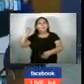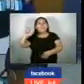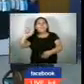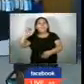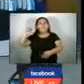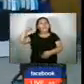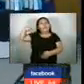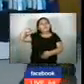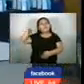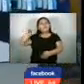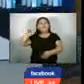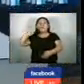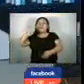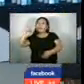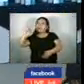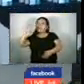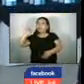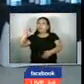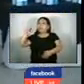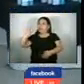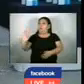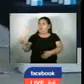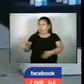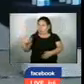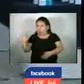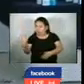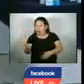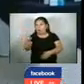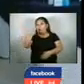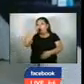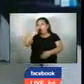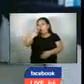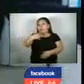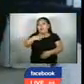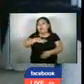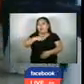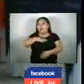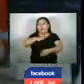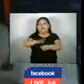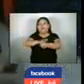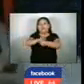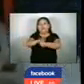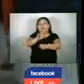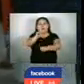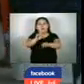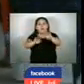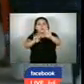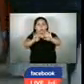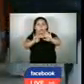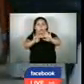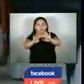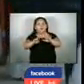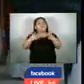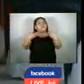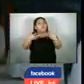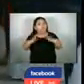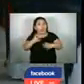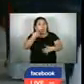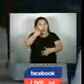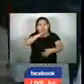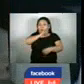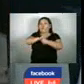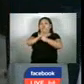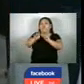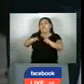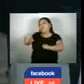Molnupiravir, el cual va a ser utilizado para aquellas personas que tengan COVID-19. En estos momentos nosotros podemos